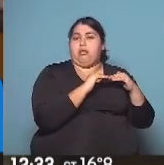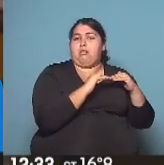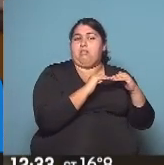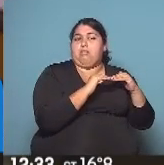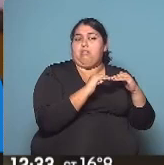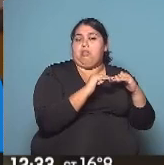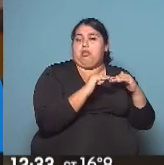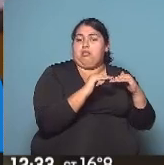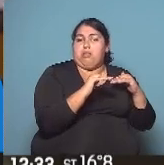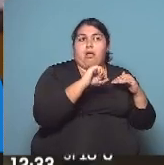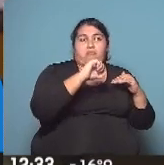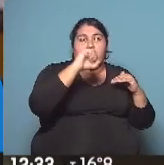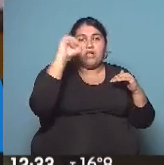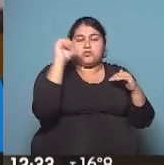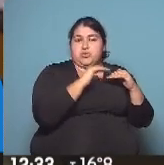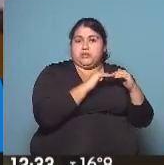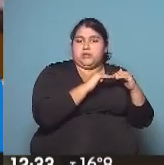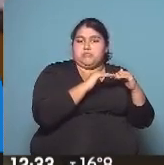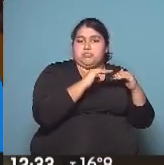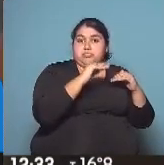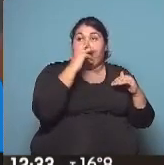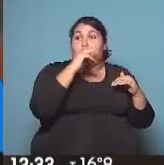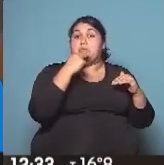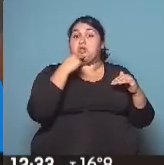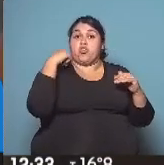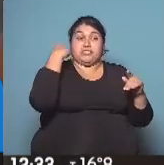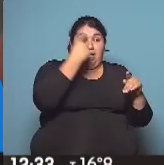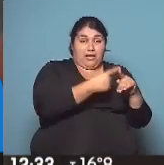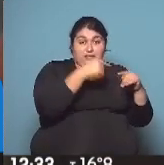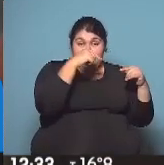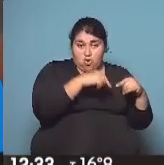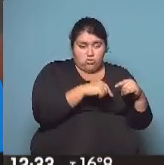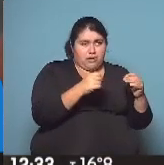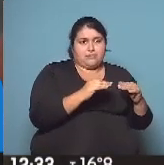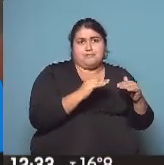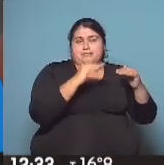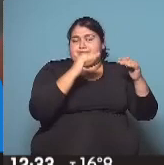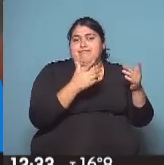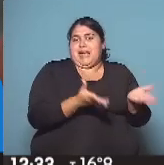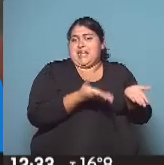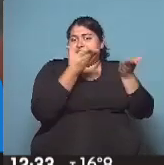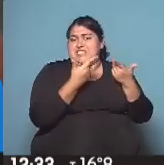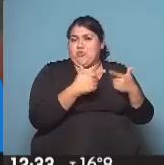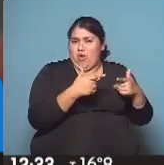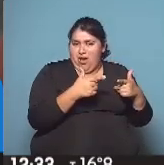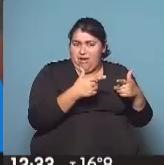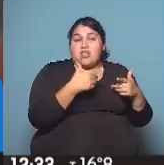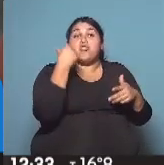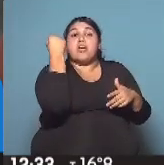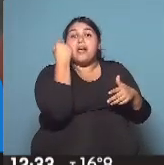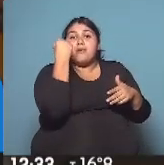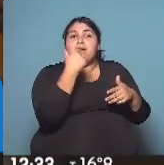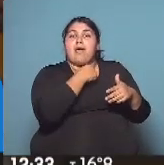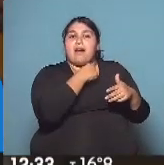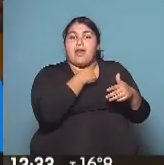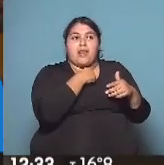y de inflación. Estancamiento en el sentido que desde el año 2011 hasta la fecha no hemos podido crecer. bien. Los años impares la economía intenta expandirse,